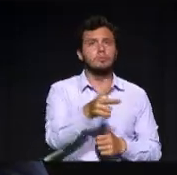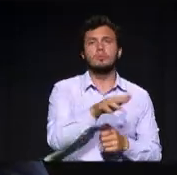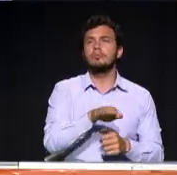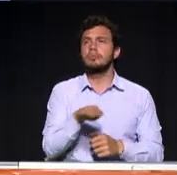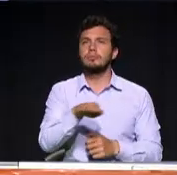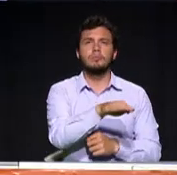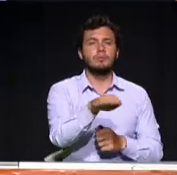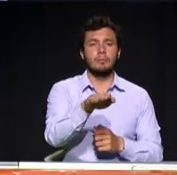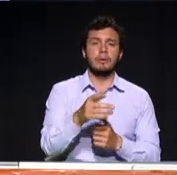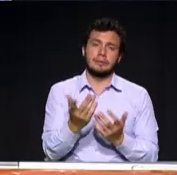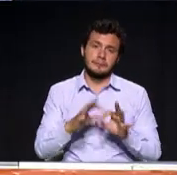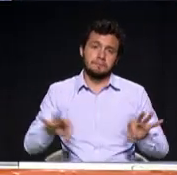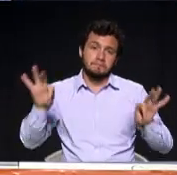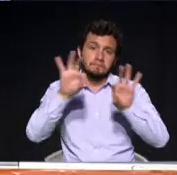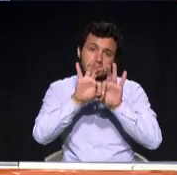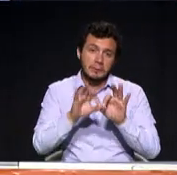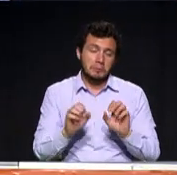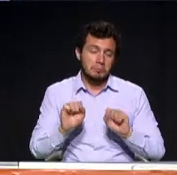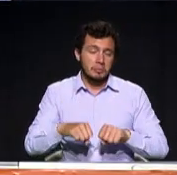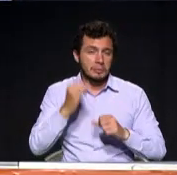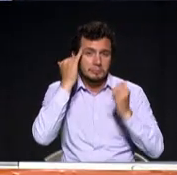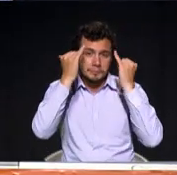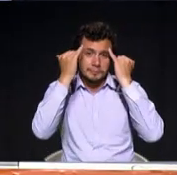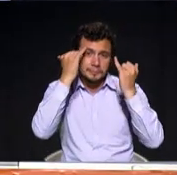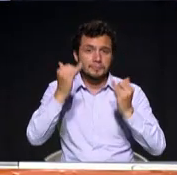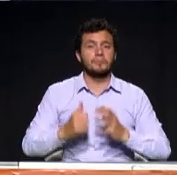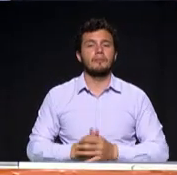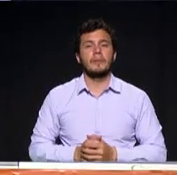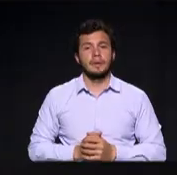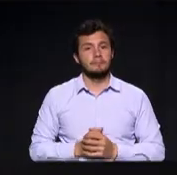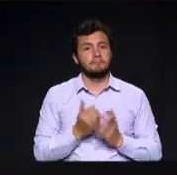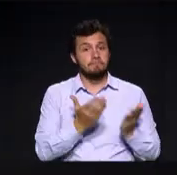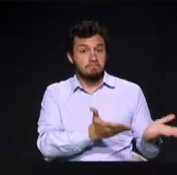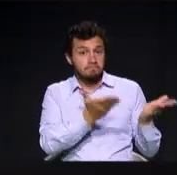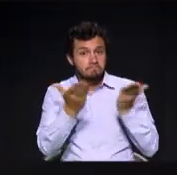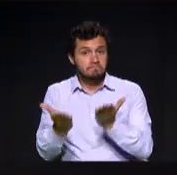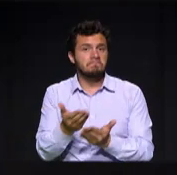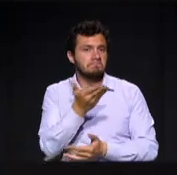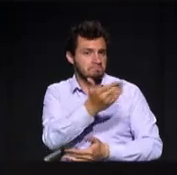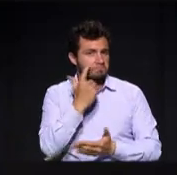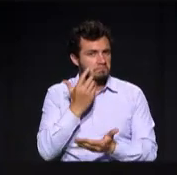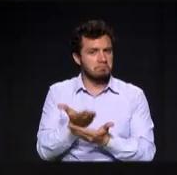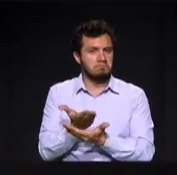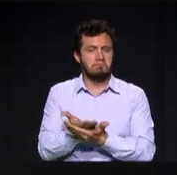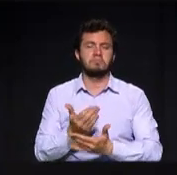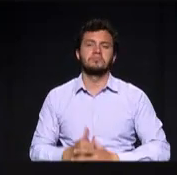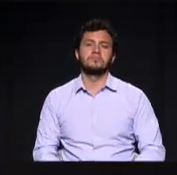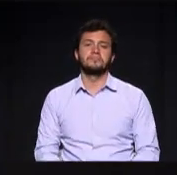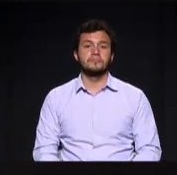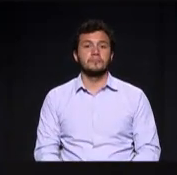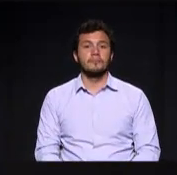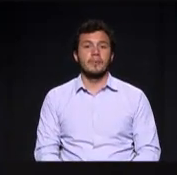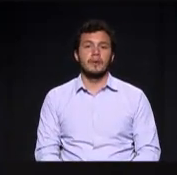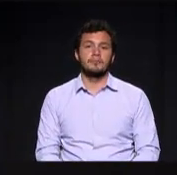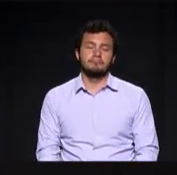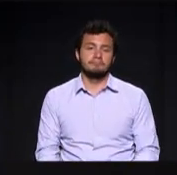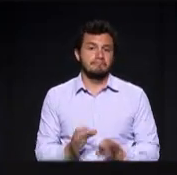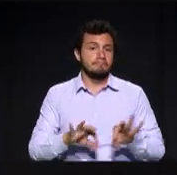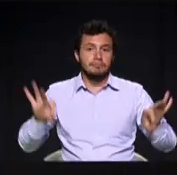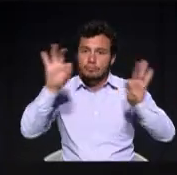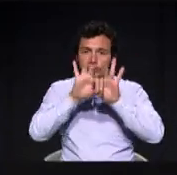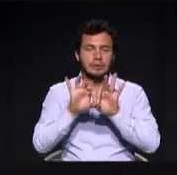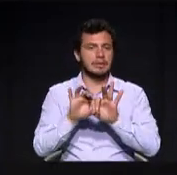doctor luís fernando muñoz su propuesta y en primer lugar debemos de fortalecer el sistema integrado de transporte público